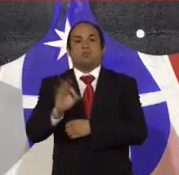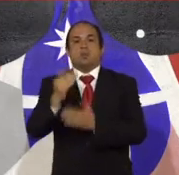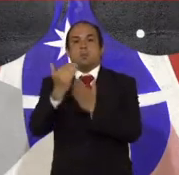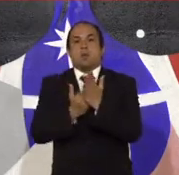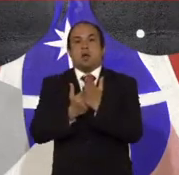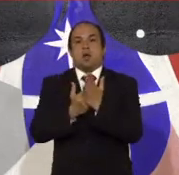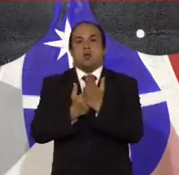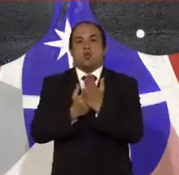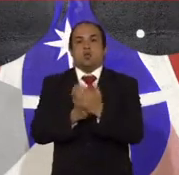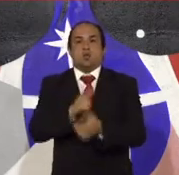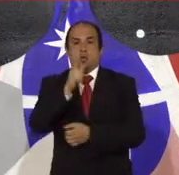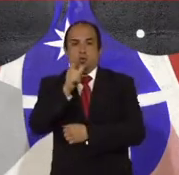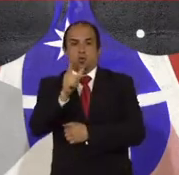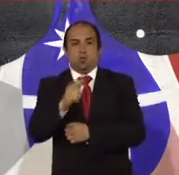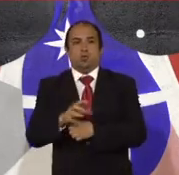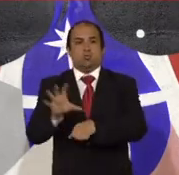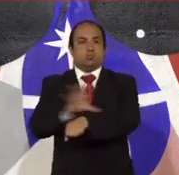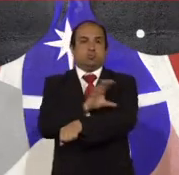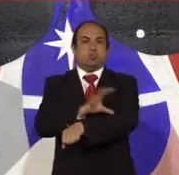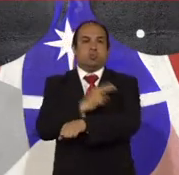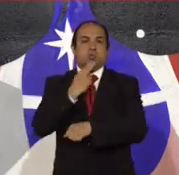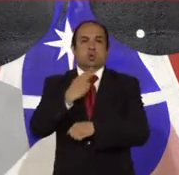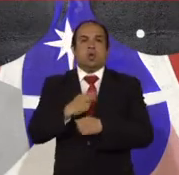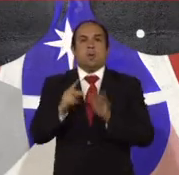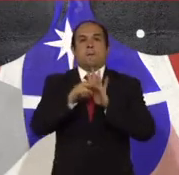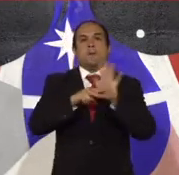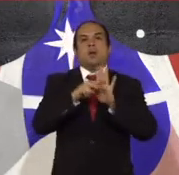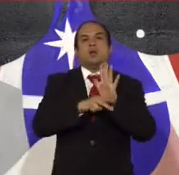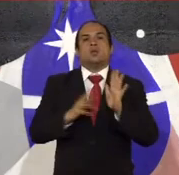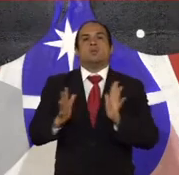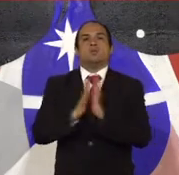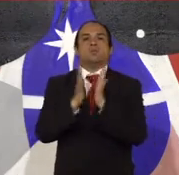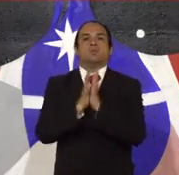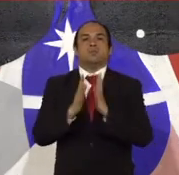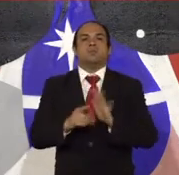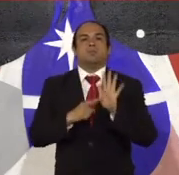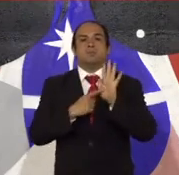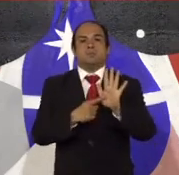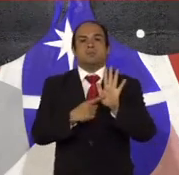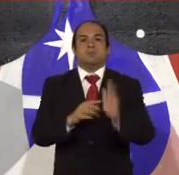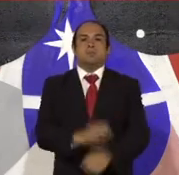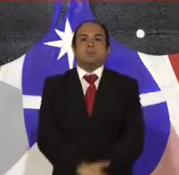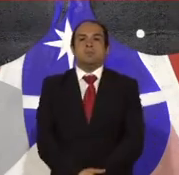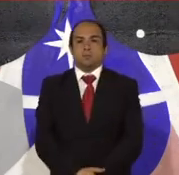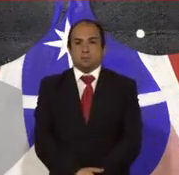cuanto a energía. Y aquí un pequeño video de la intervención.